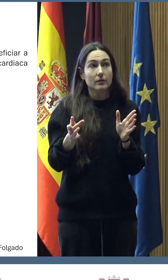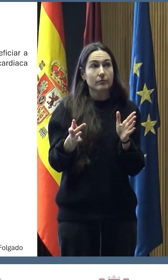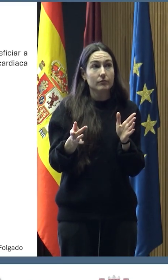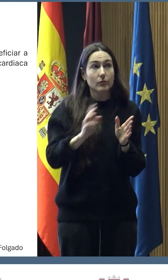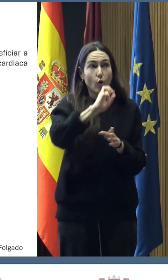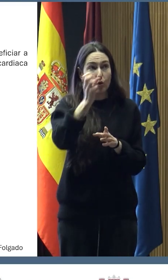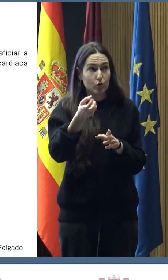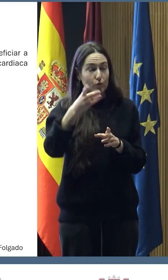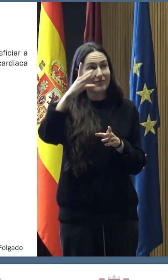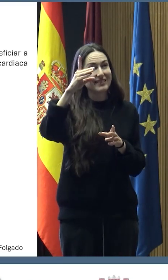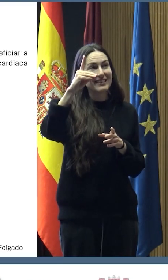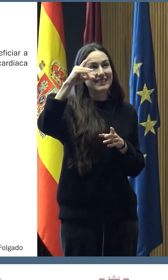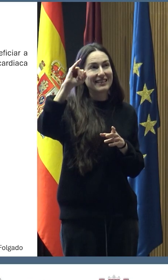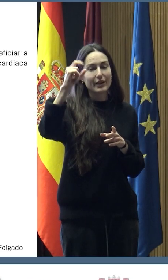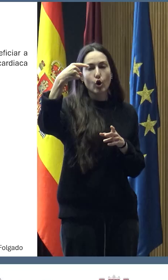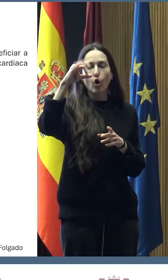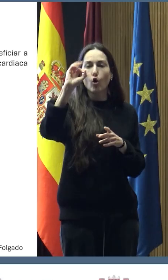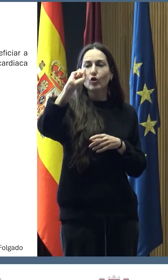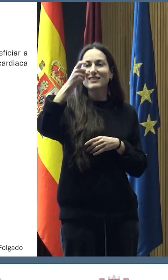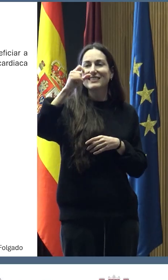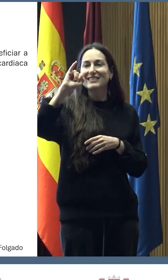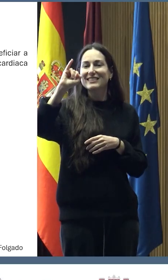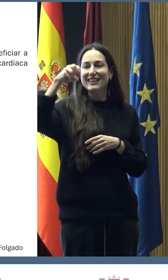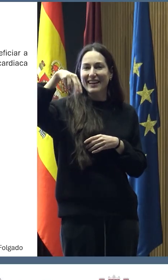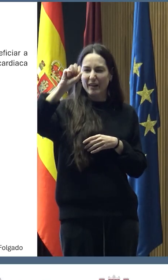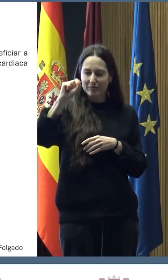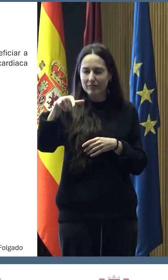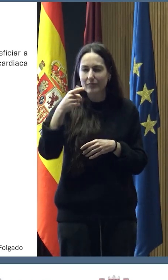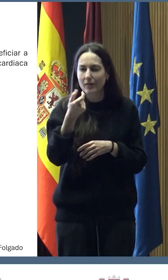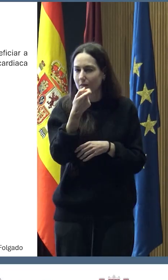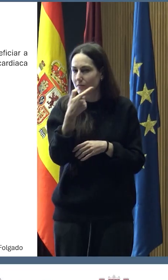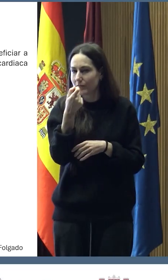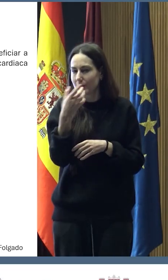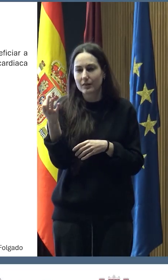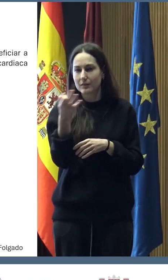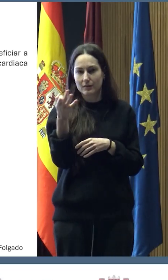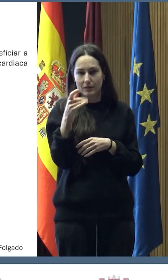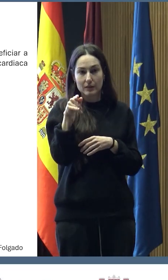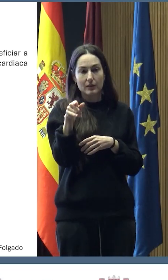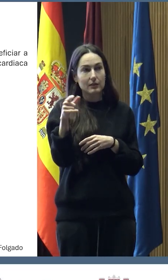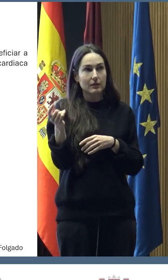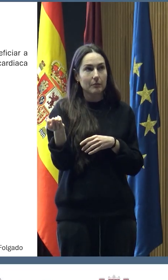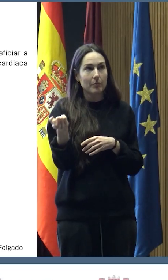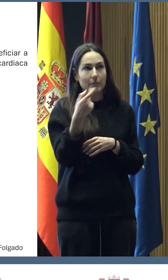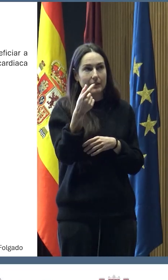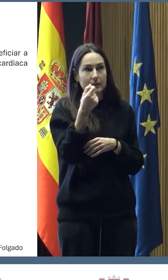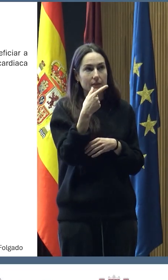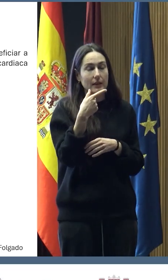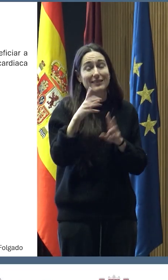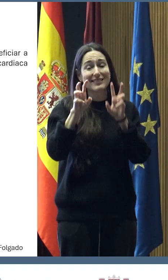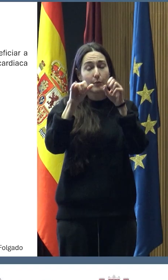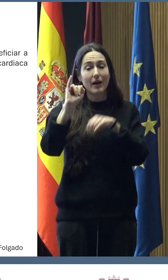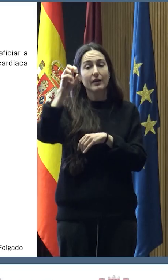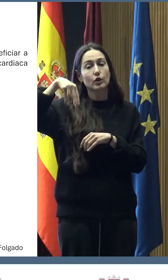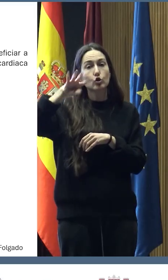siguiente es el caso de la digoxina, que es un fármaco que se diseñó para beneficiar a quienes padecían